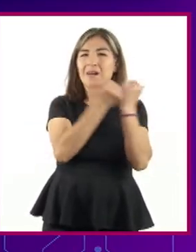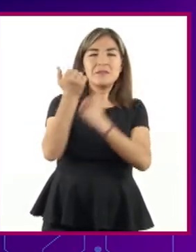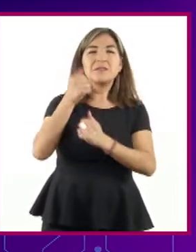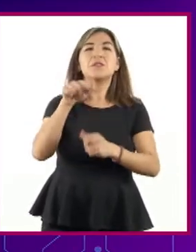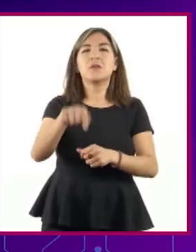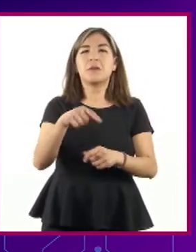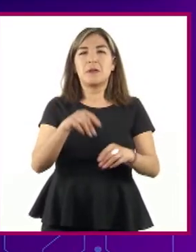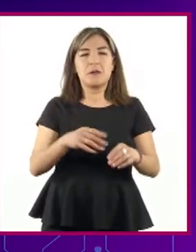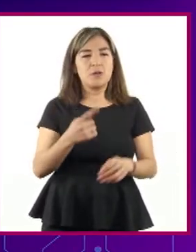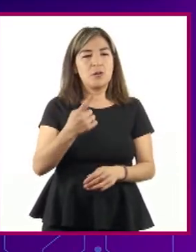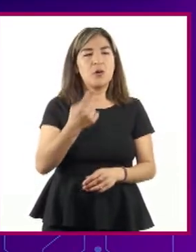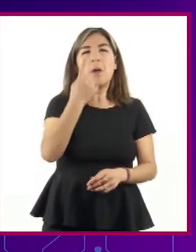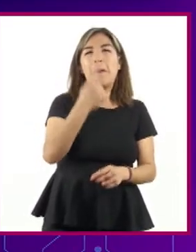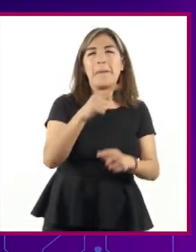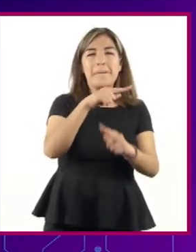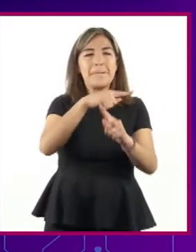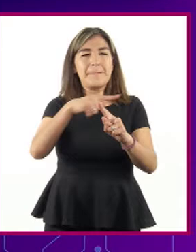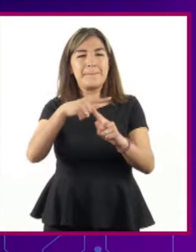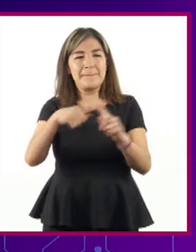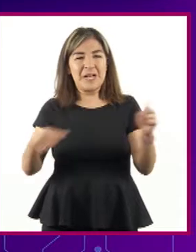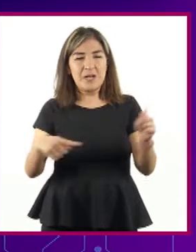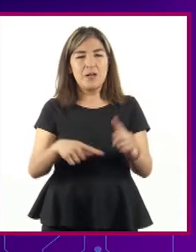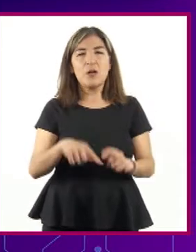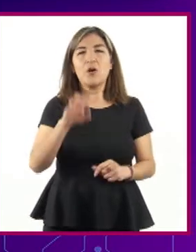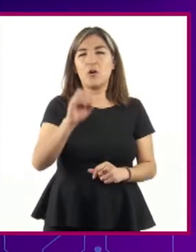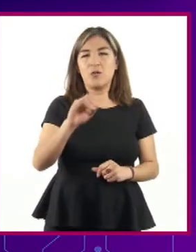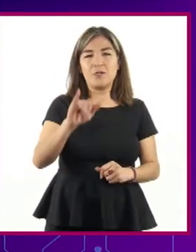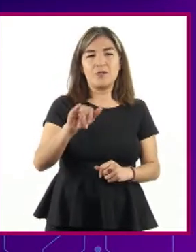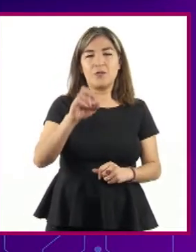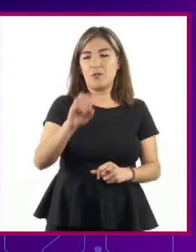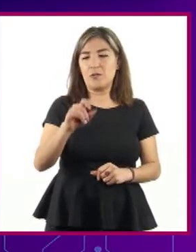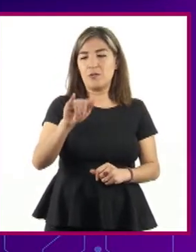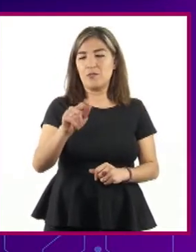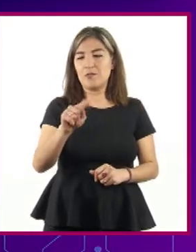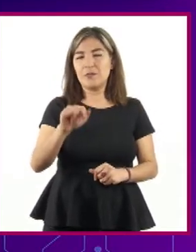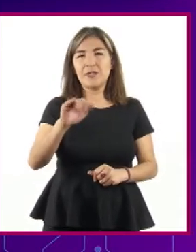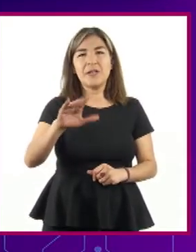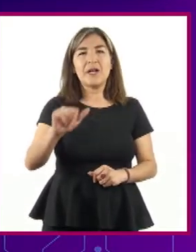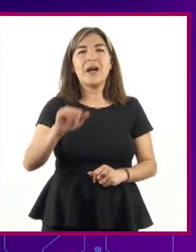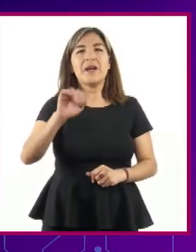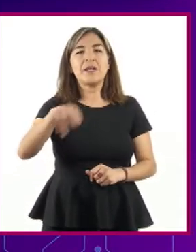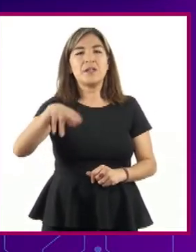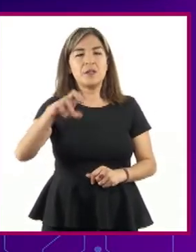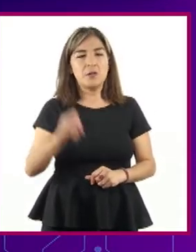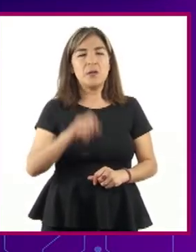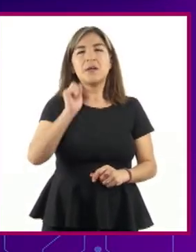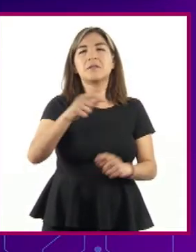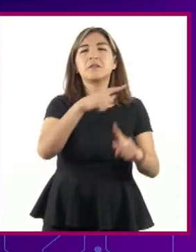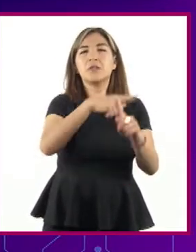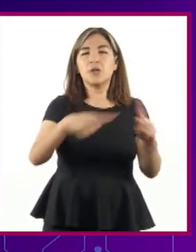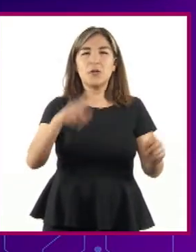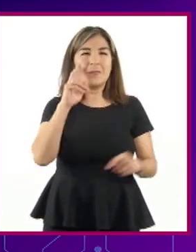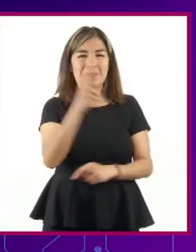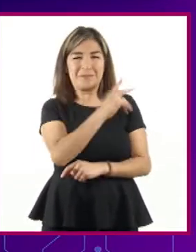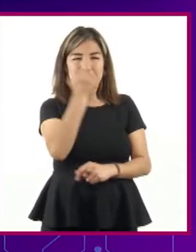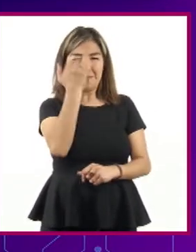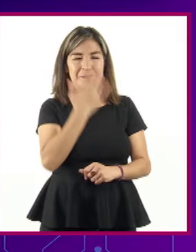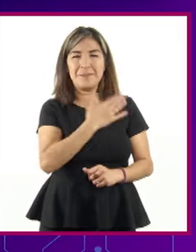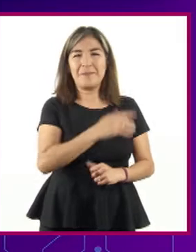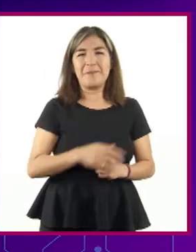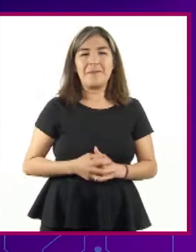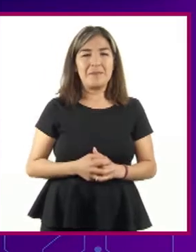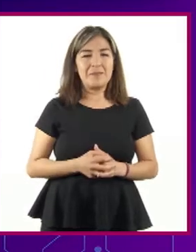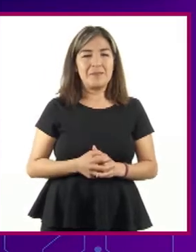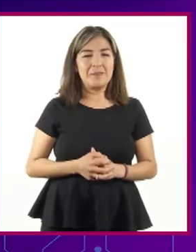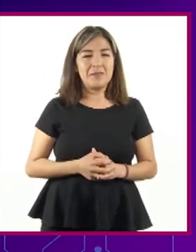medía un medio de vara llamada oticaimo, que quiere decir pequeño de a dos. Como muestra la imagen, si